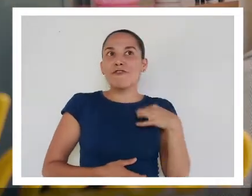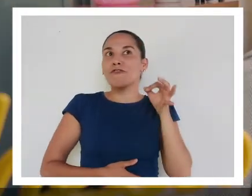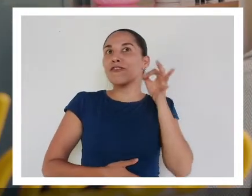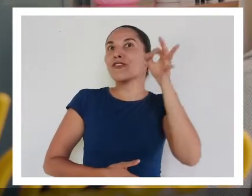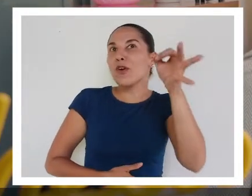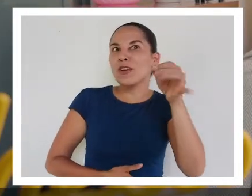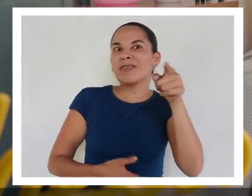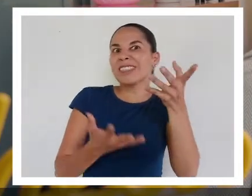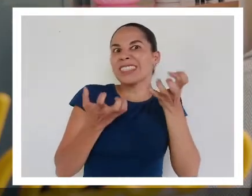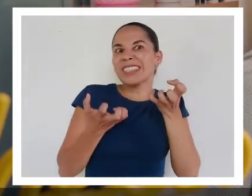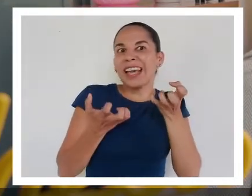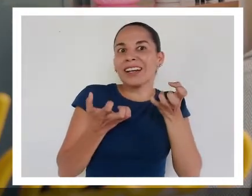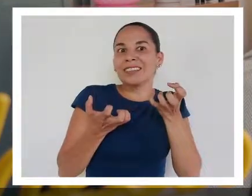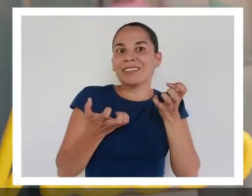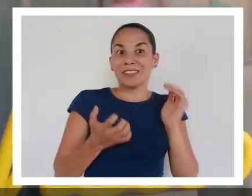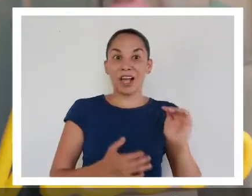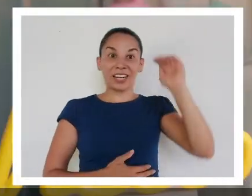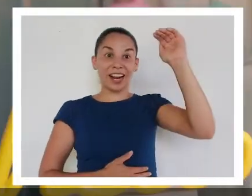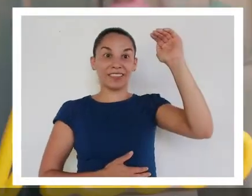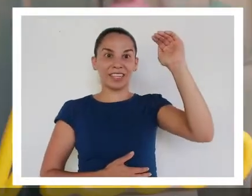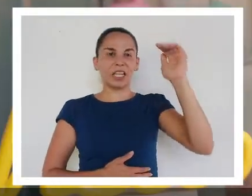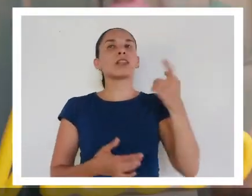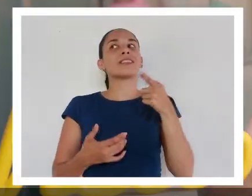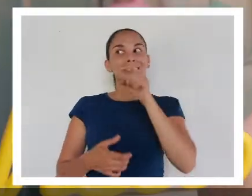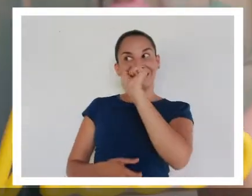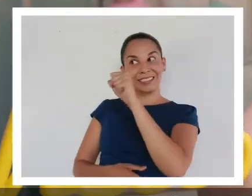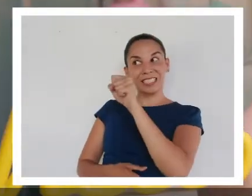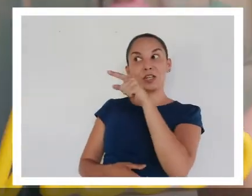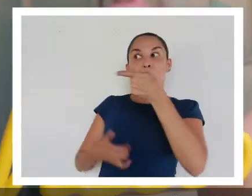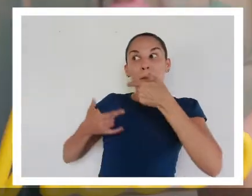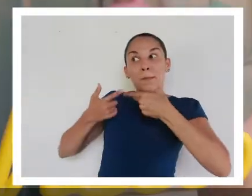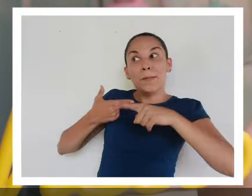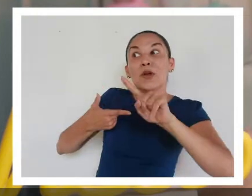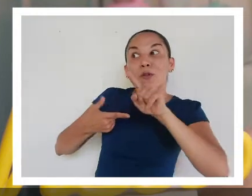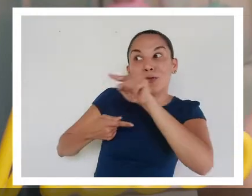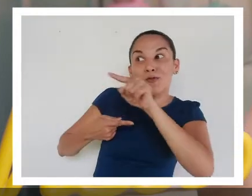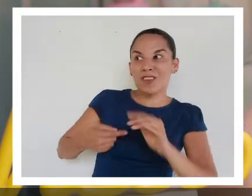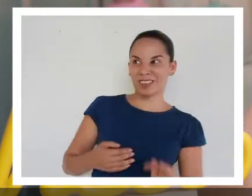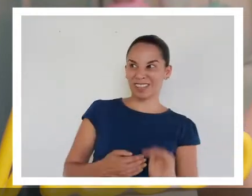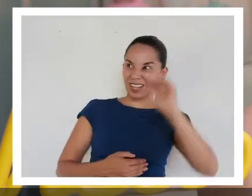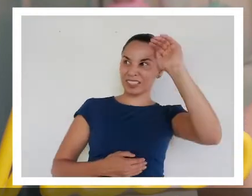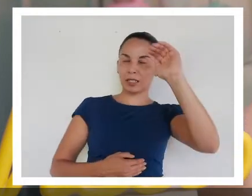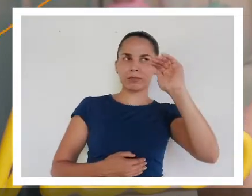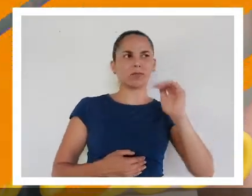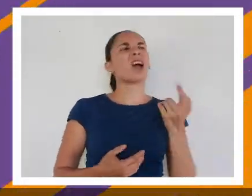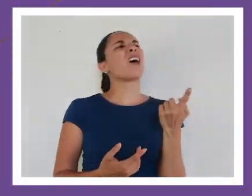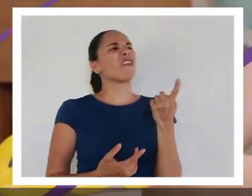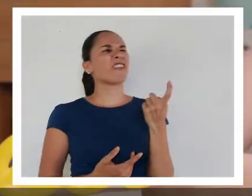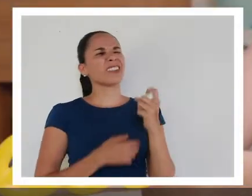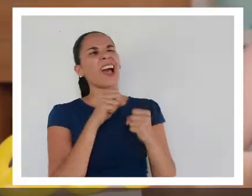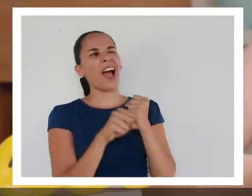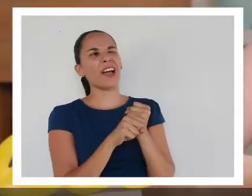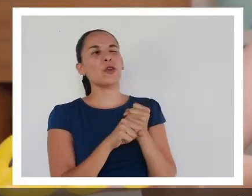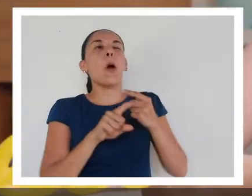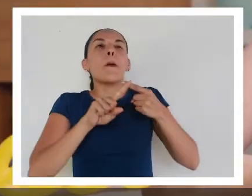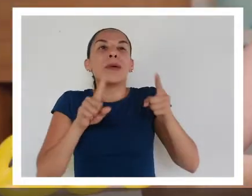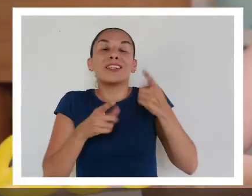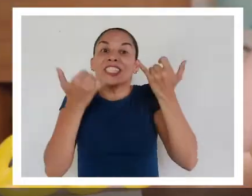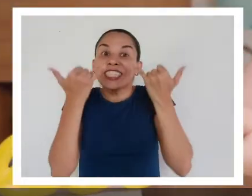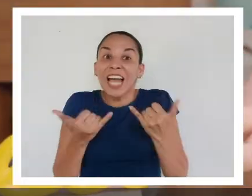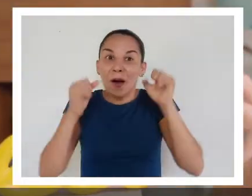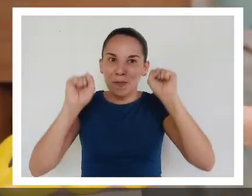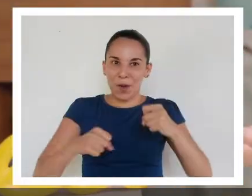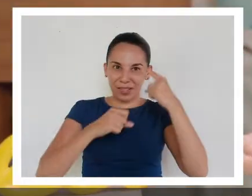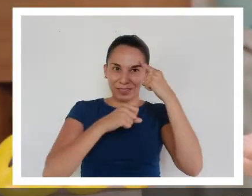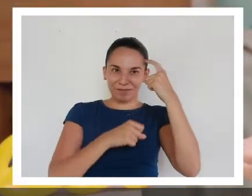Sí, pronto crecerás. Bueno, todavía faltan varios años, pero desde ya se vale soñar. Y la pregunta es,